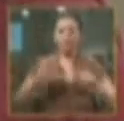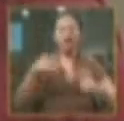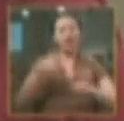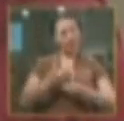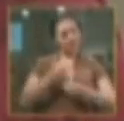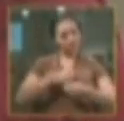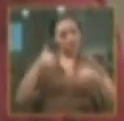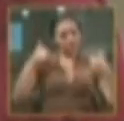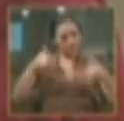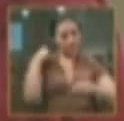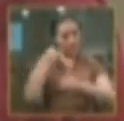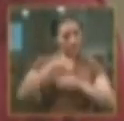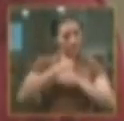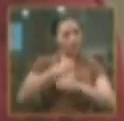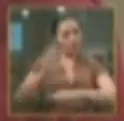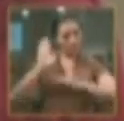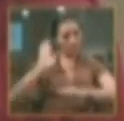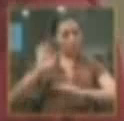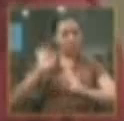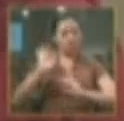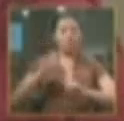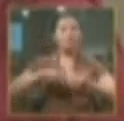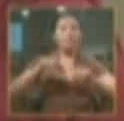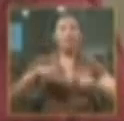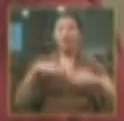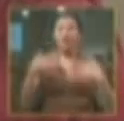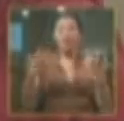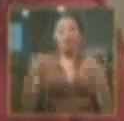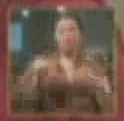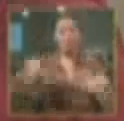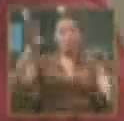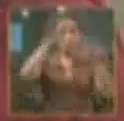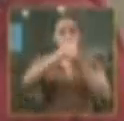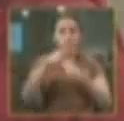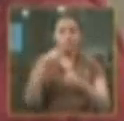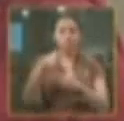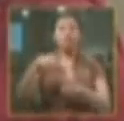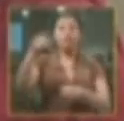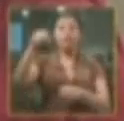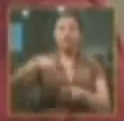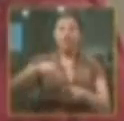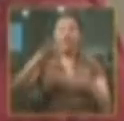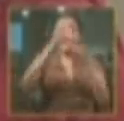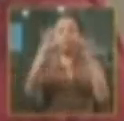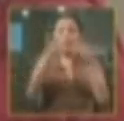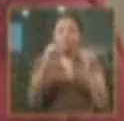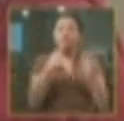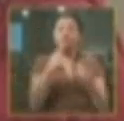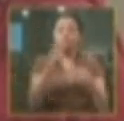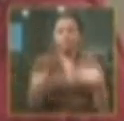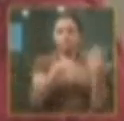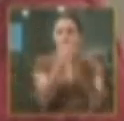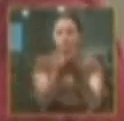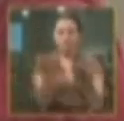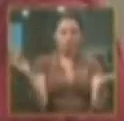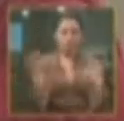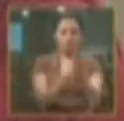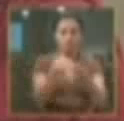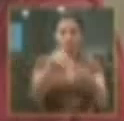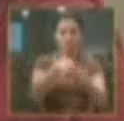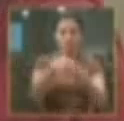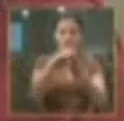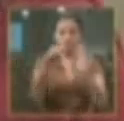hacer ese tipo de compromisos. Lo que queremos esta noche es decir que si ese texto llegase a incorporarse en la